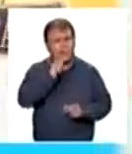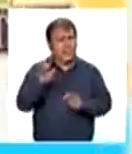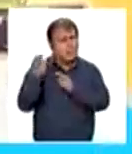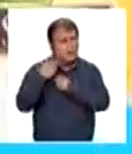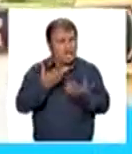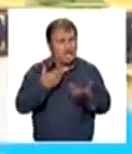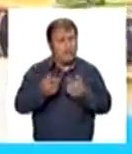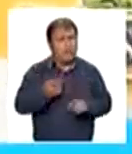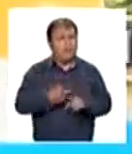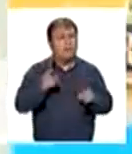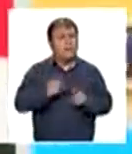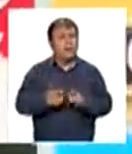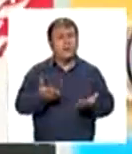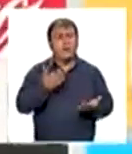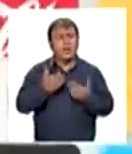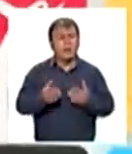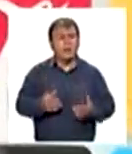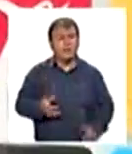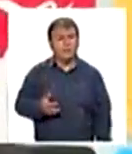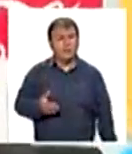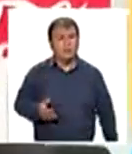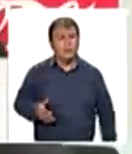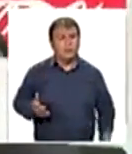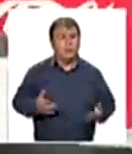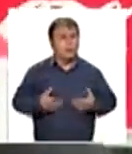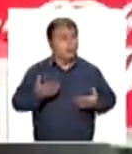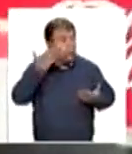el tema, pero a lo que voy...